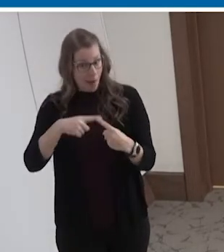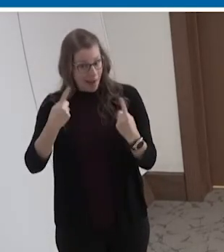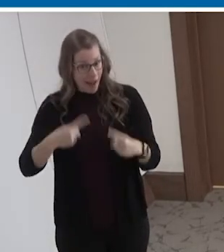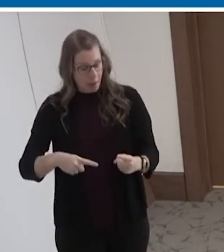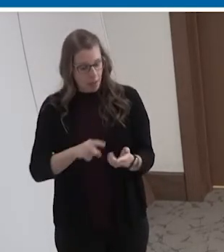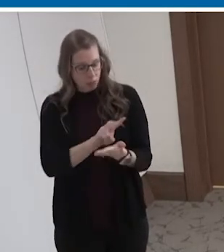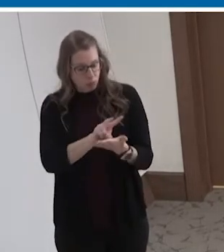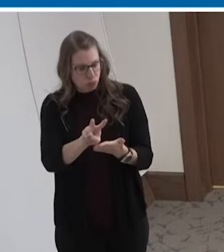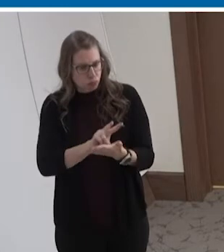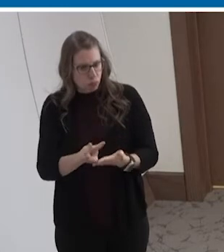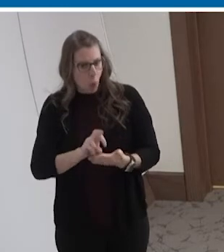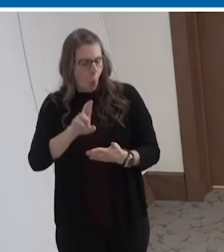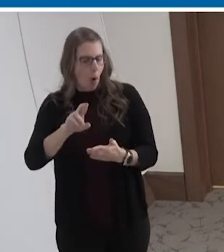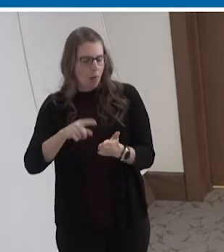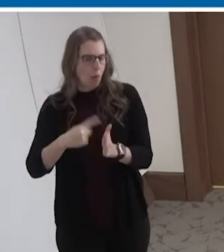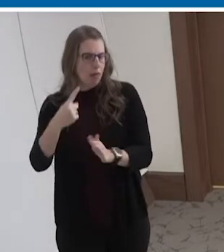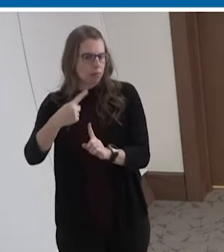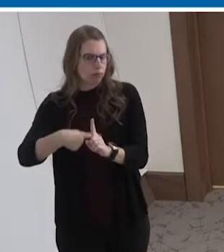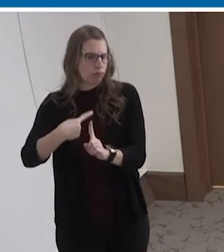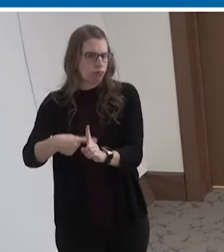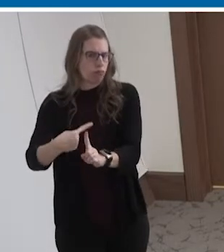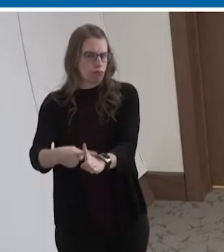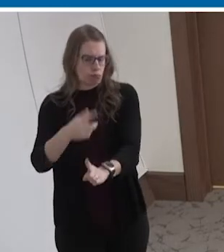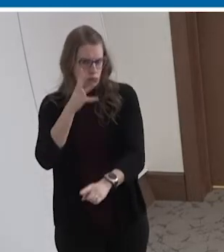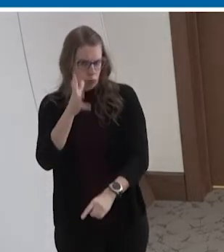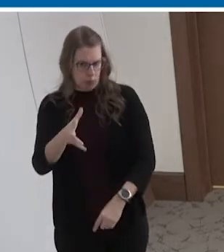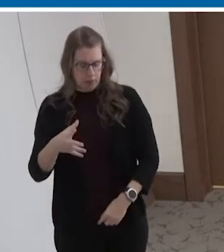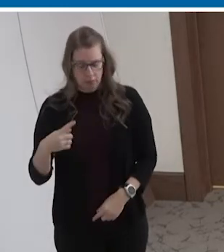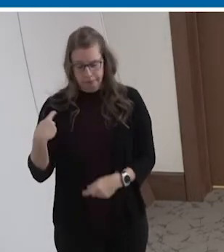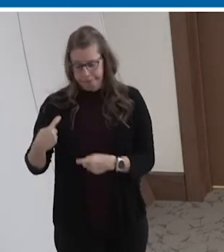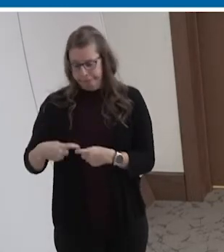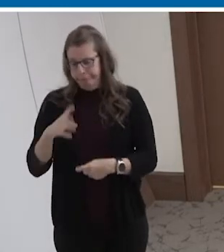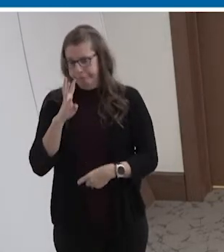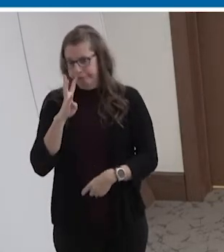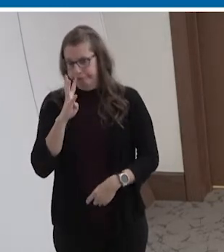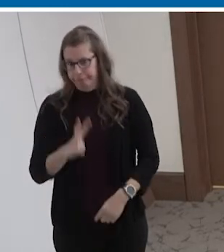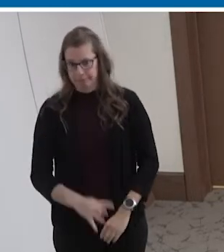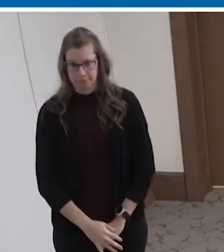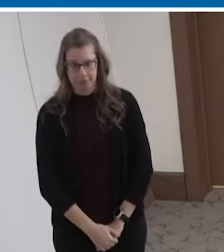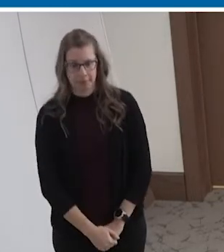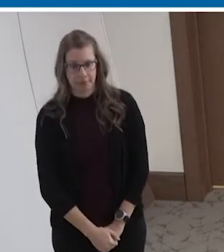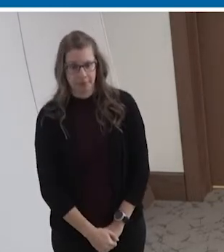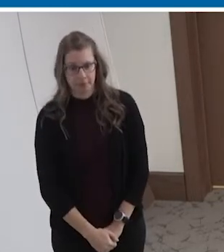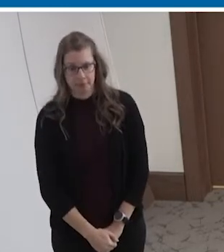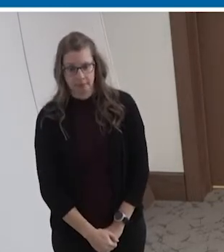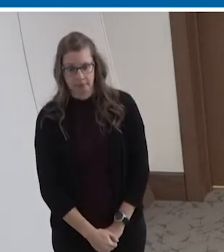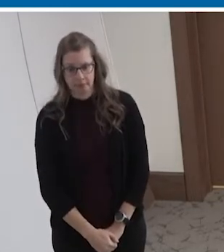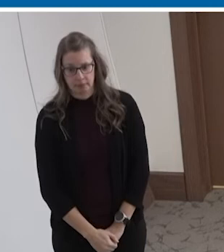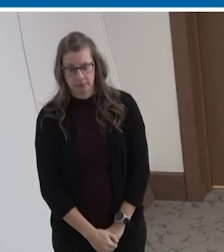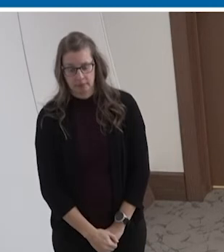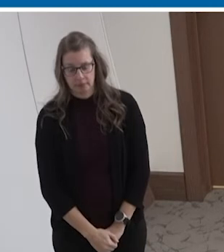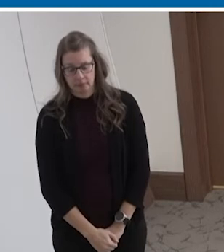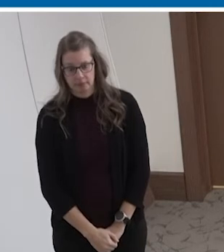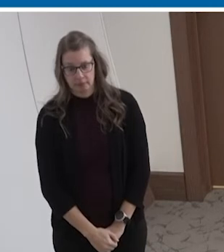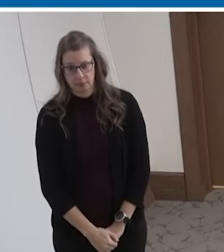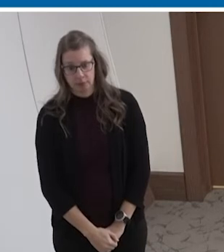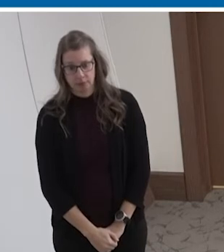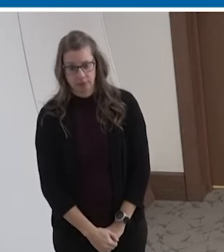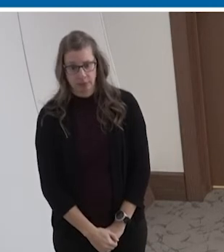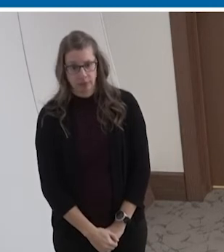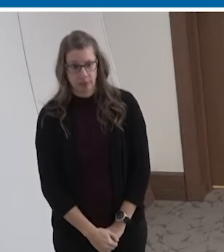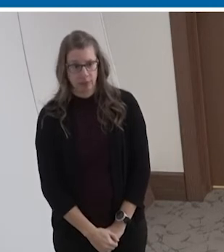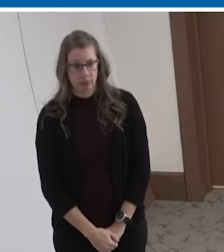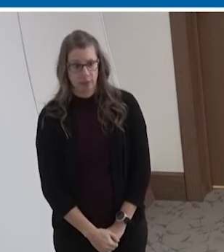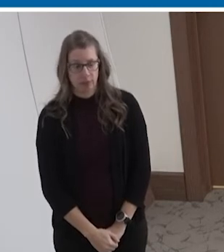a month. Cualquier niño en la escuela se le hará un test